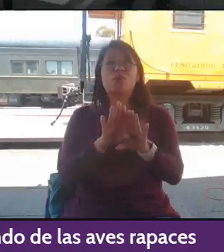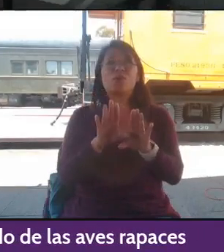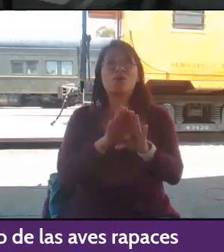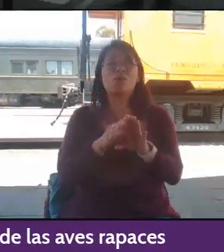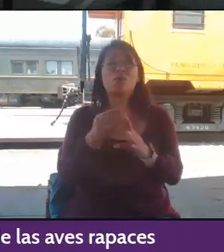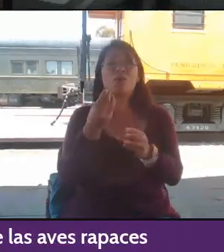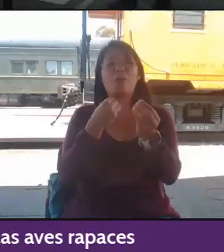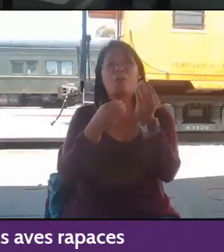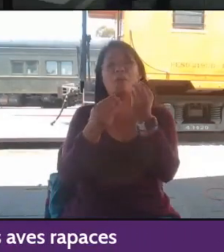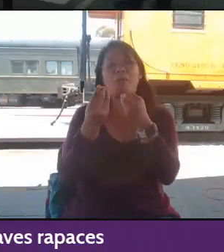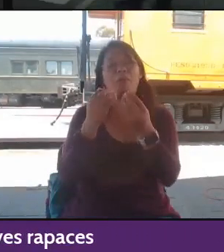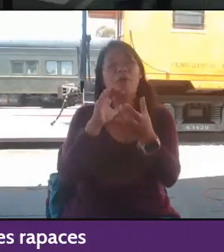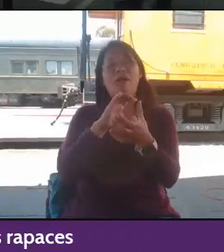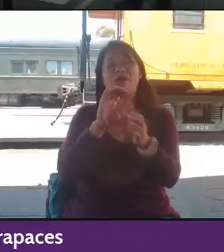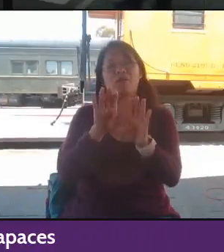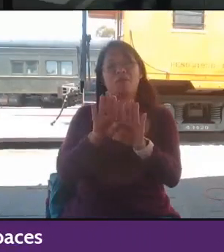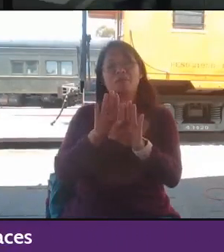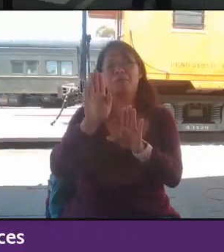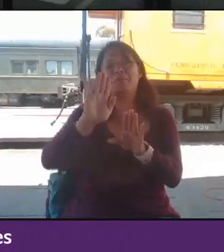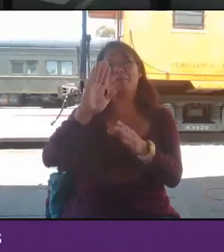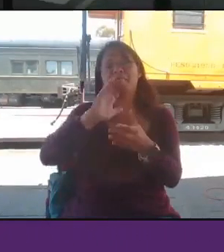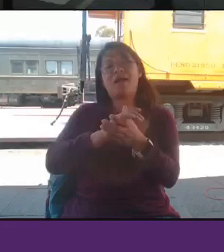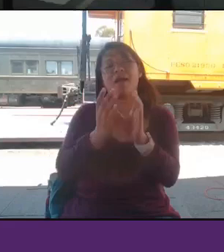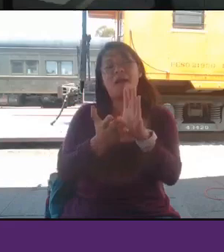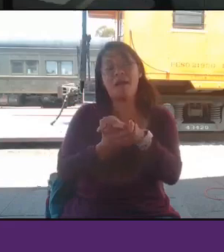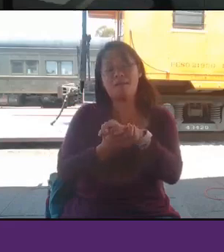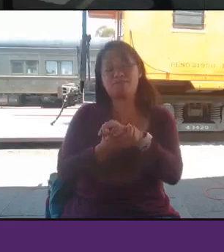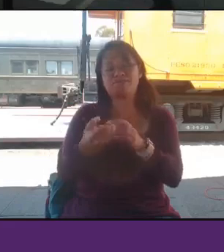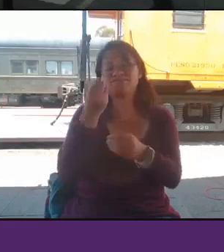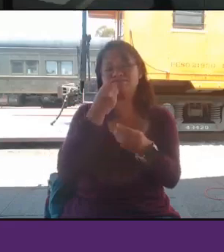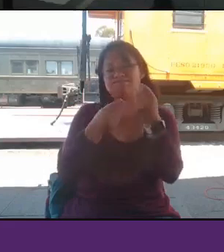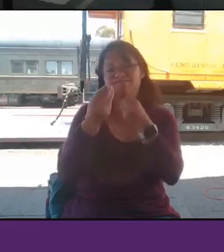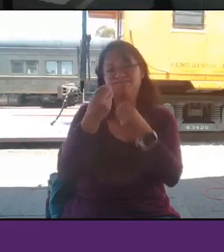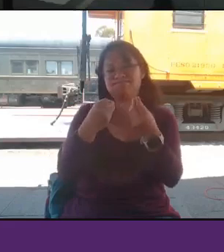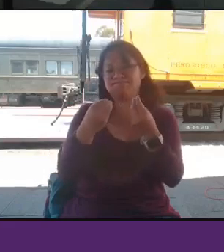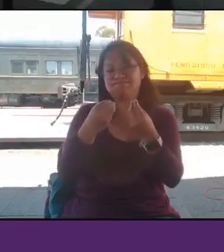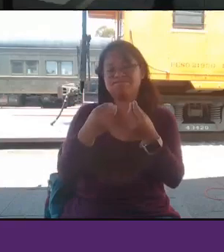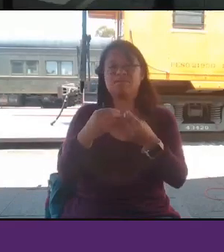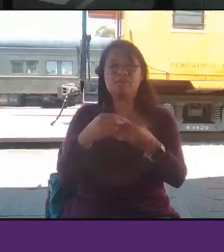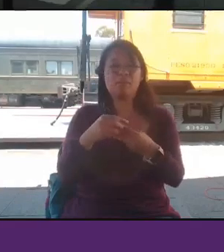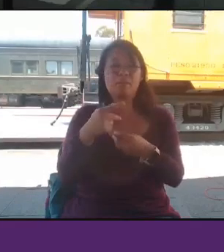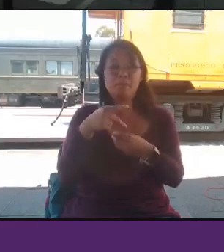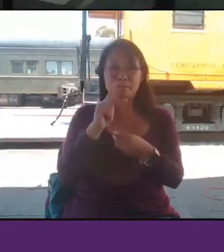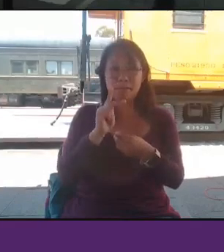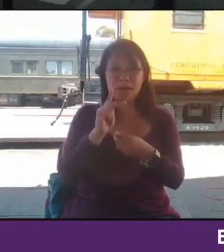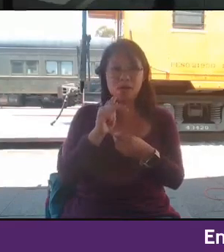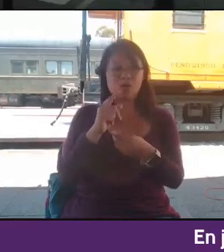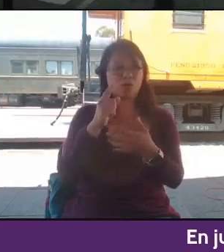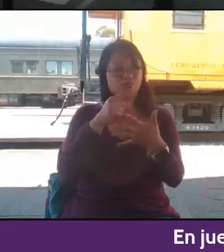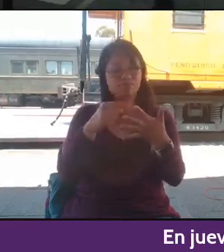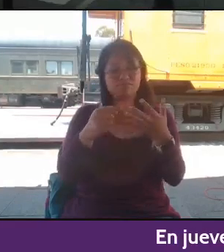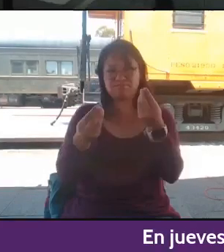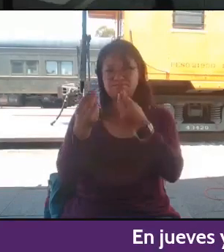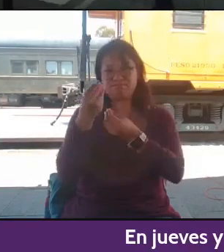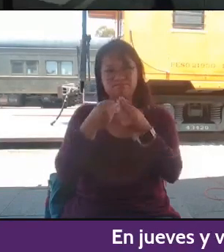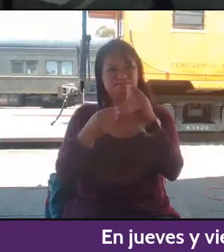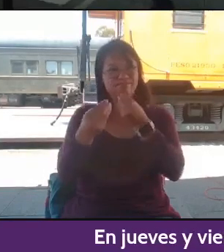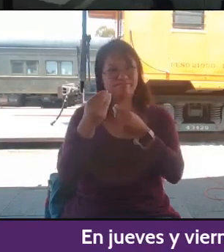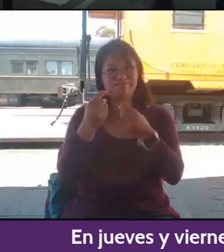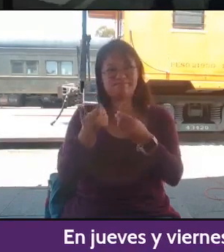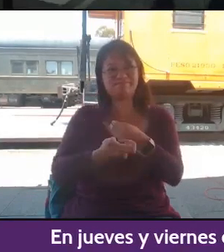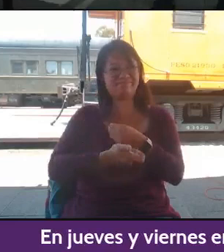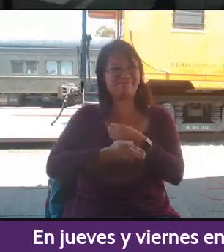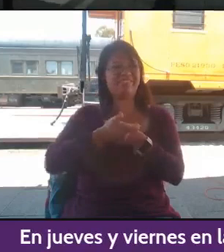tenga como su hamburguesa, no es nutritiva, pero qué buena sabe, pero todo lo demás es lo que le damos de comer, entonces es una dieta